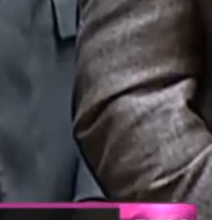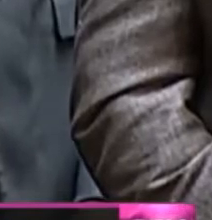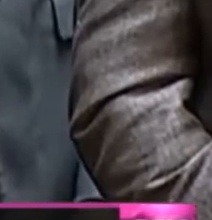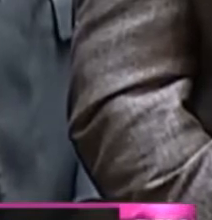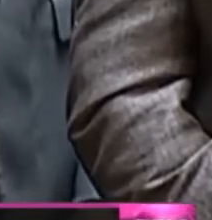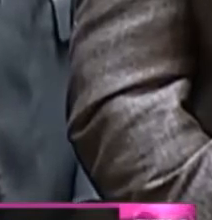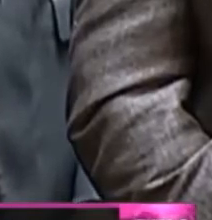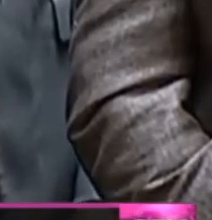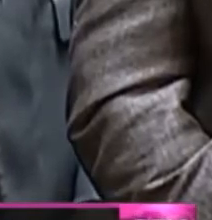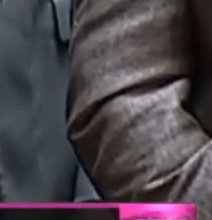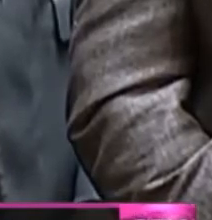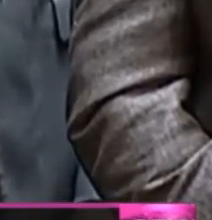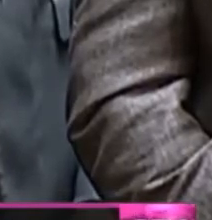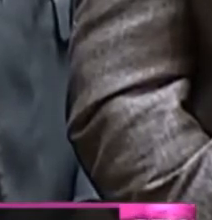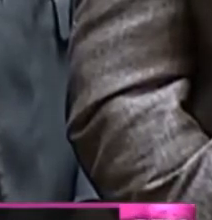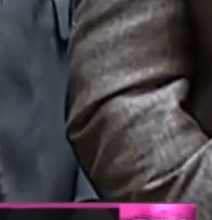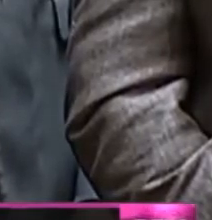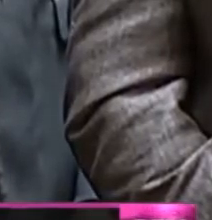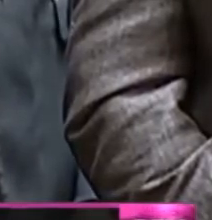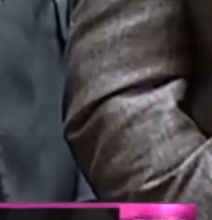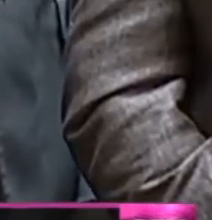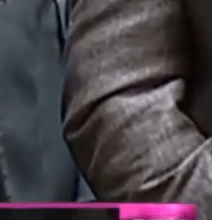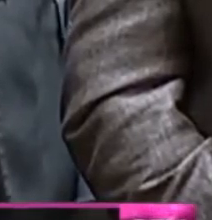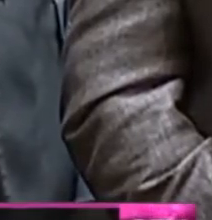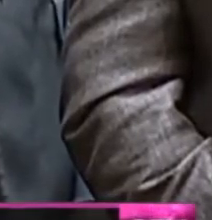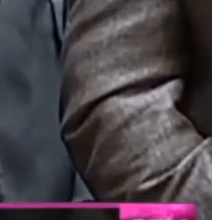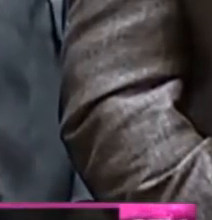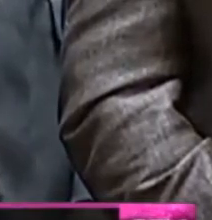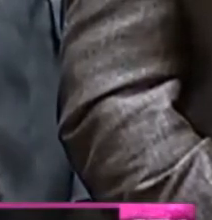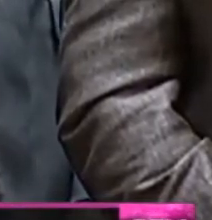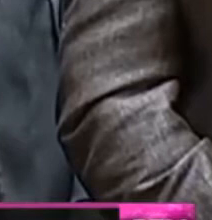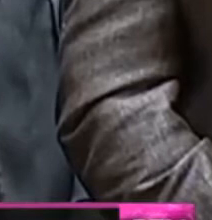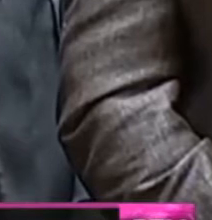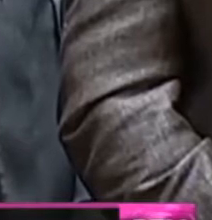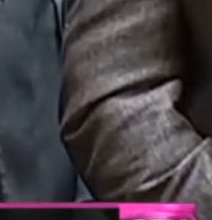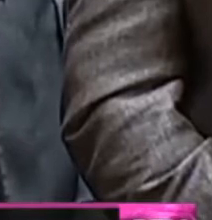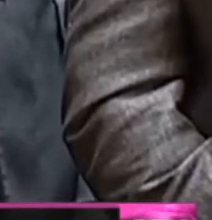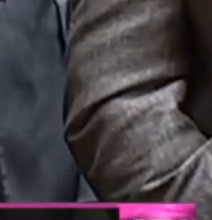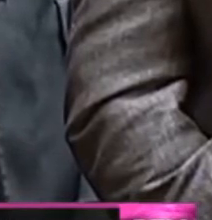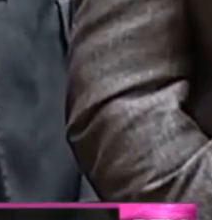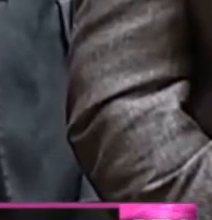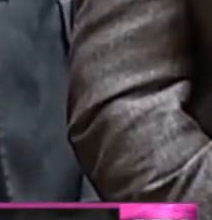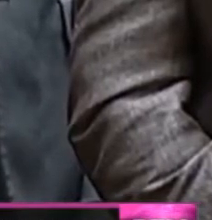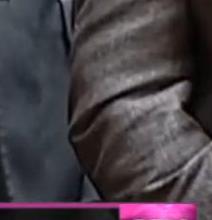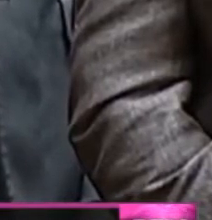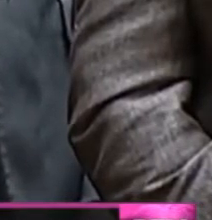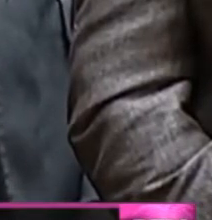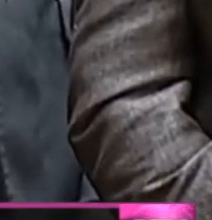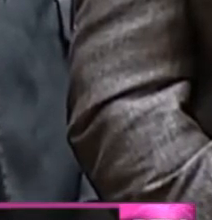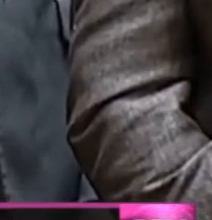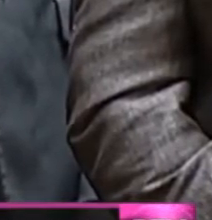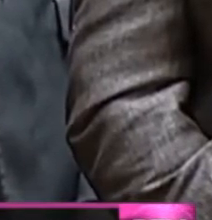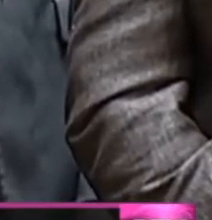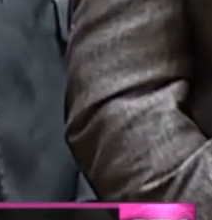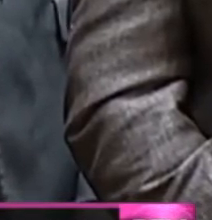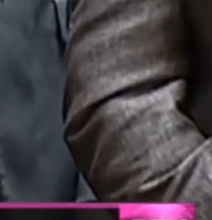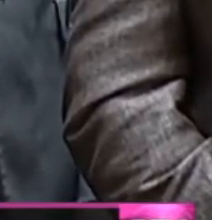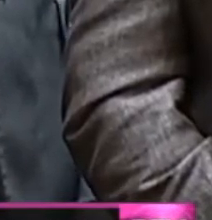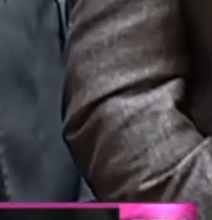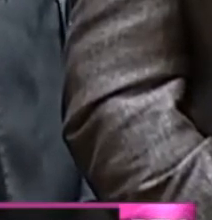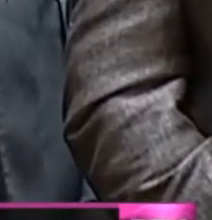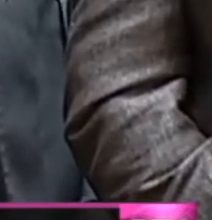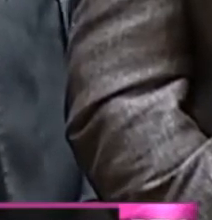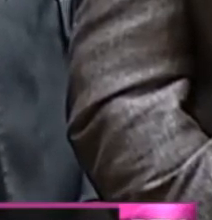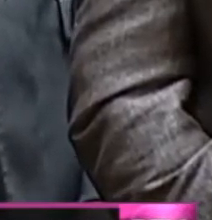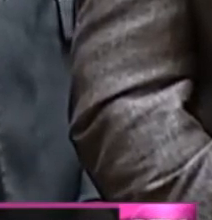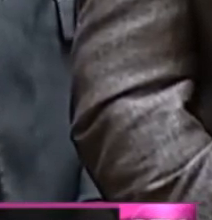mas caspa ganapas kai coronavirus un guita me chuschamuspa de charga jinayata tuguchas pecachan pandemia jinape jinata paikuna Suti, chaspa gardanku. Cuando